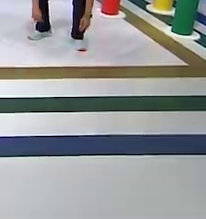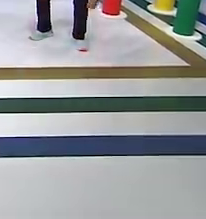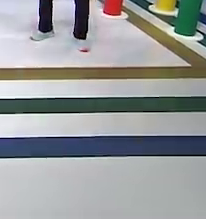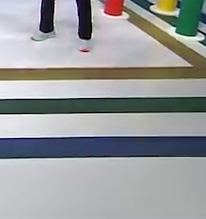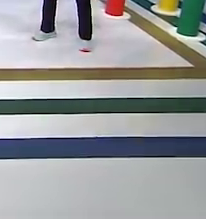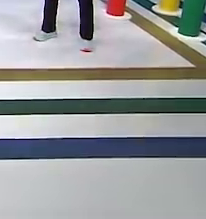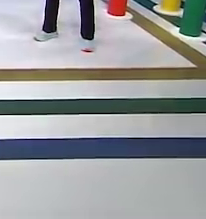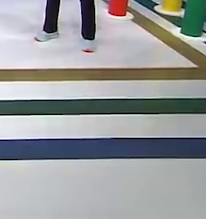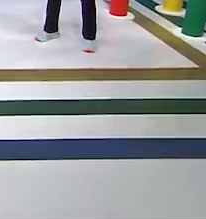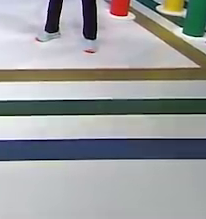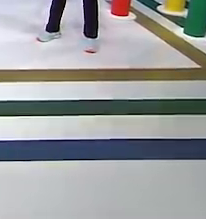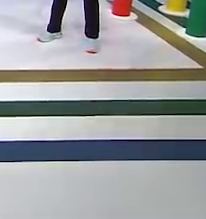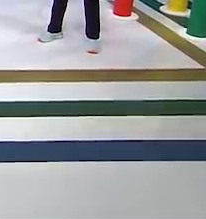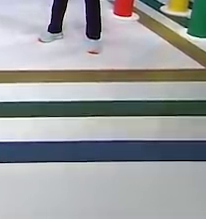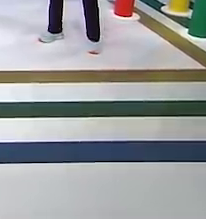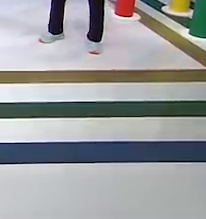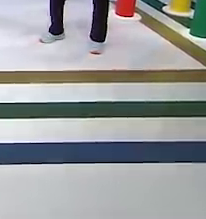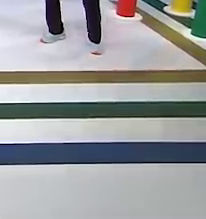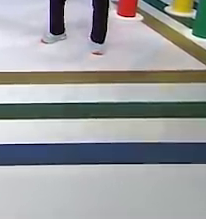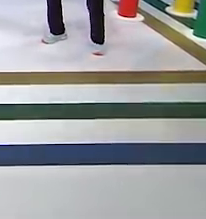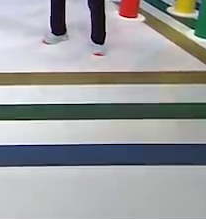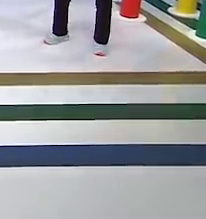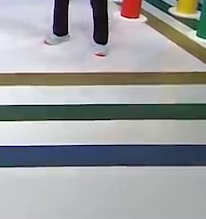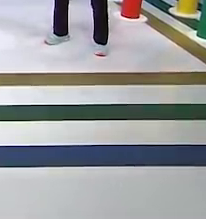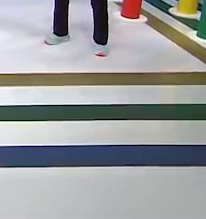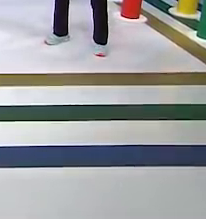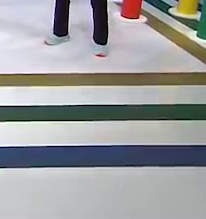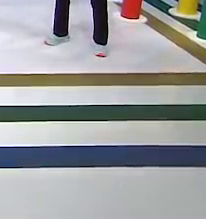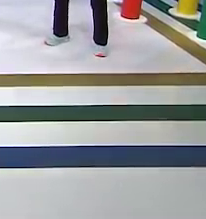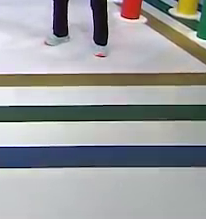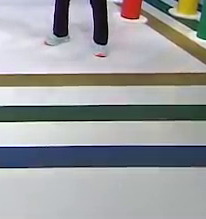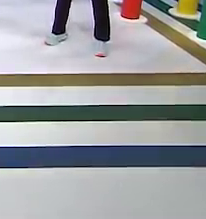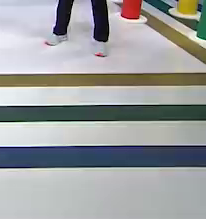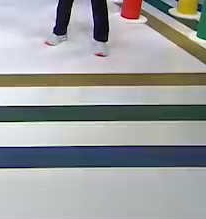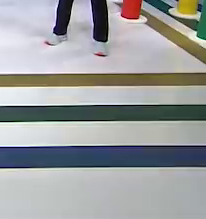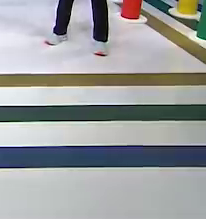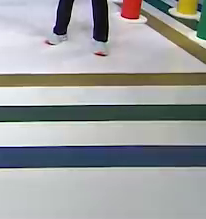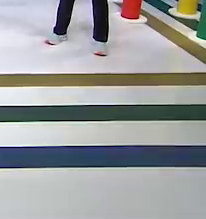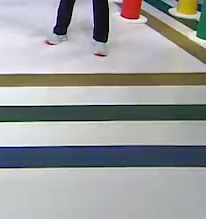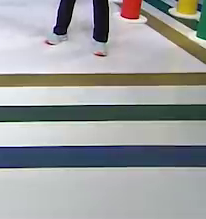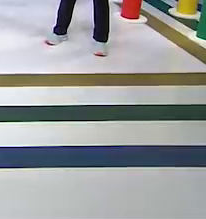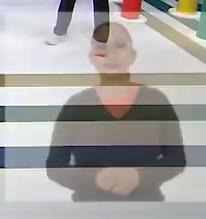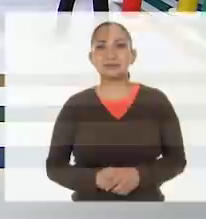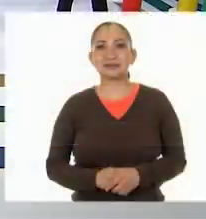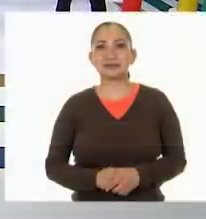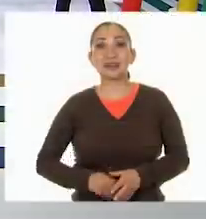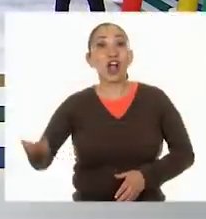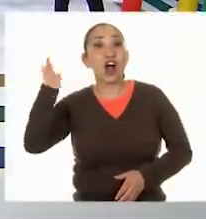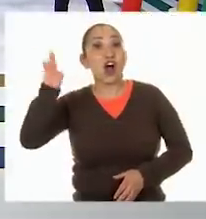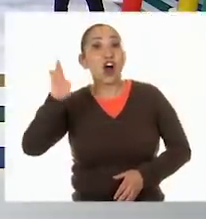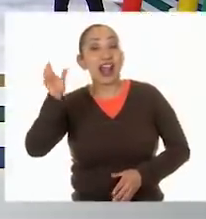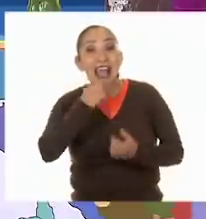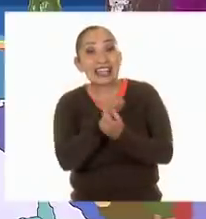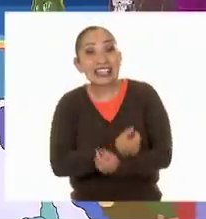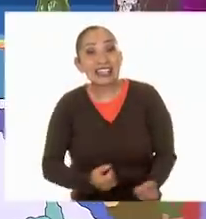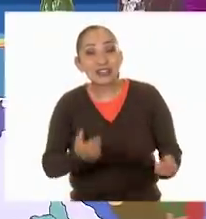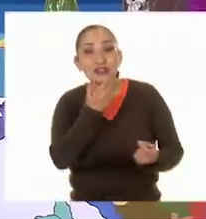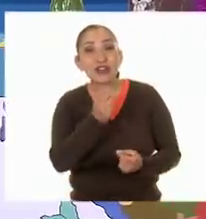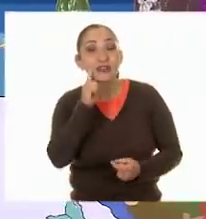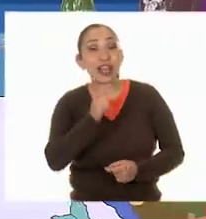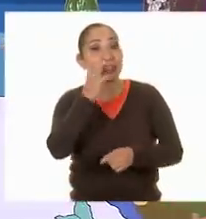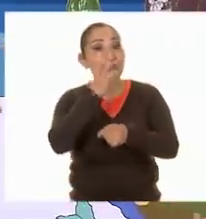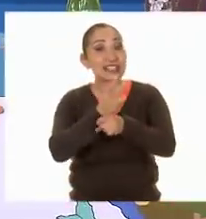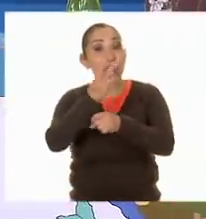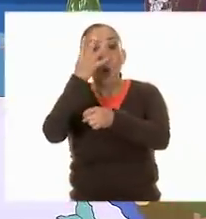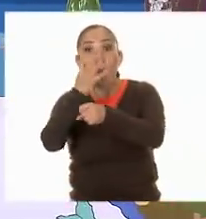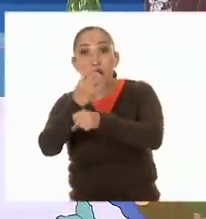Miércoles. Miércoles. Y jueves. Y jueves. Hola, ¿qué tal, niñas y niños de tercero y cuarto